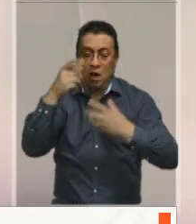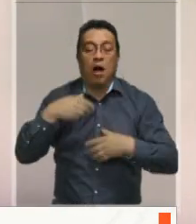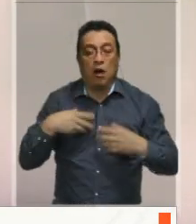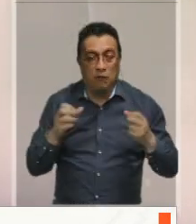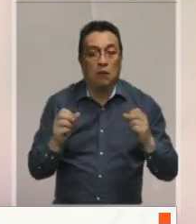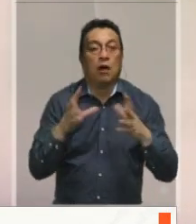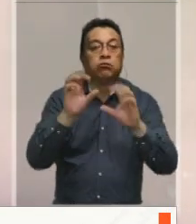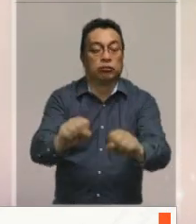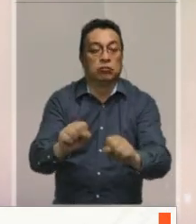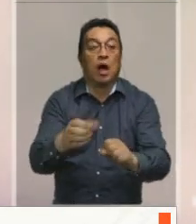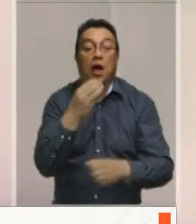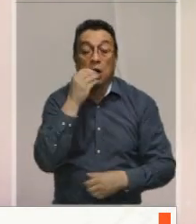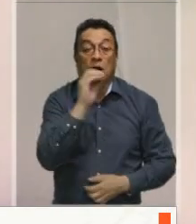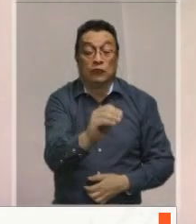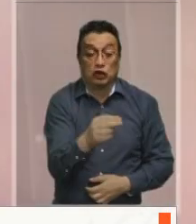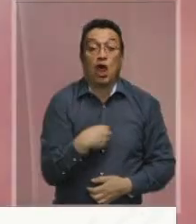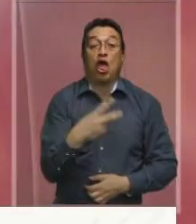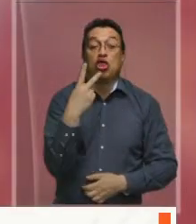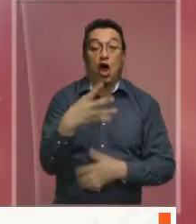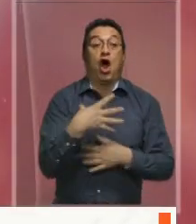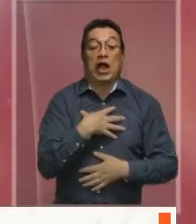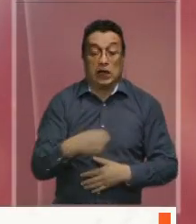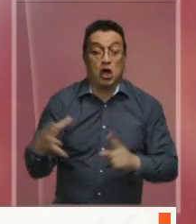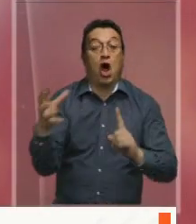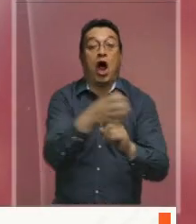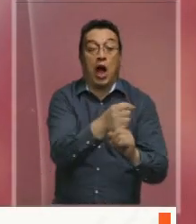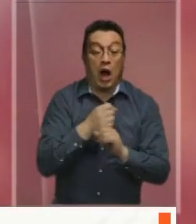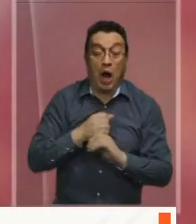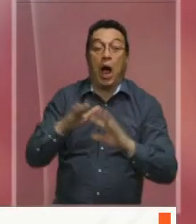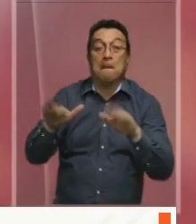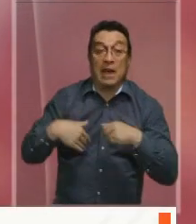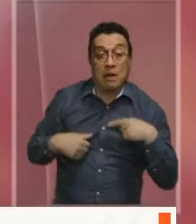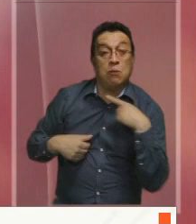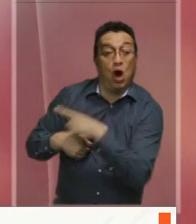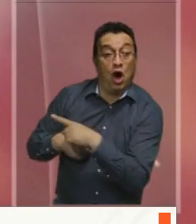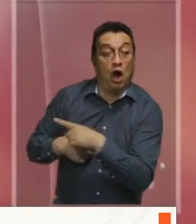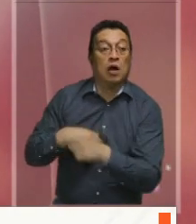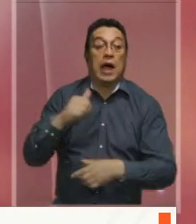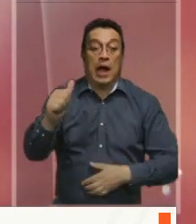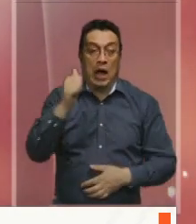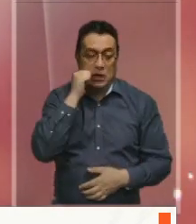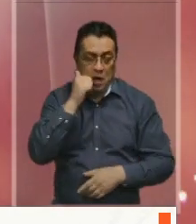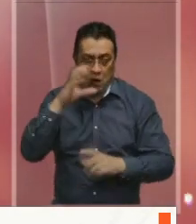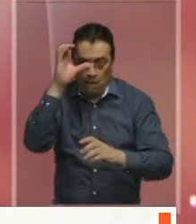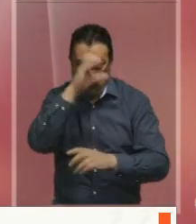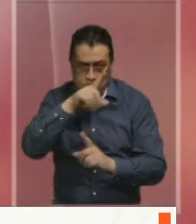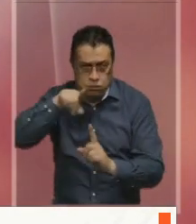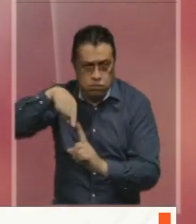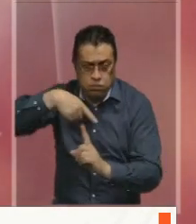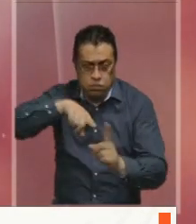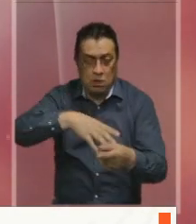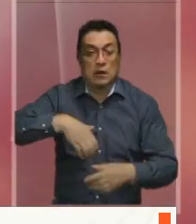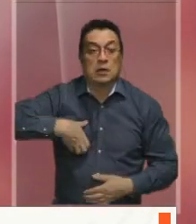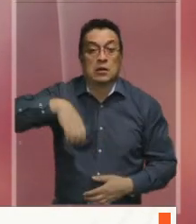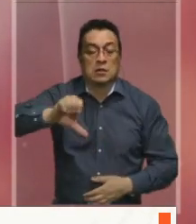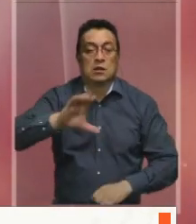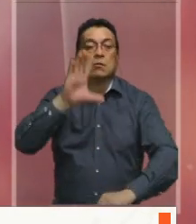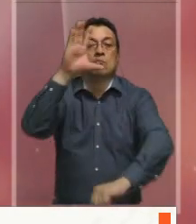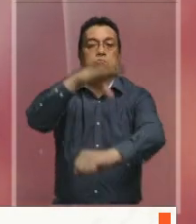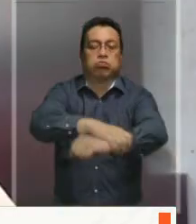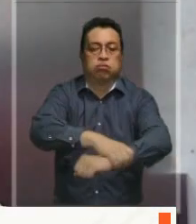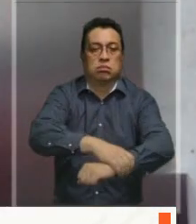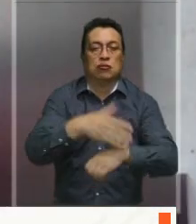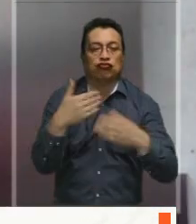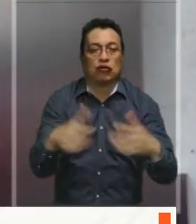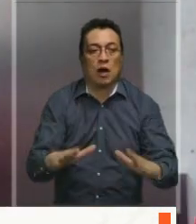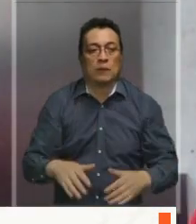que alertó fue que sus dos hijos seguían secuestrados. Ayer, después de intensas búsquedas, la PDI logró la detención del